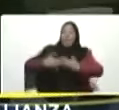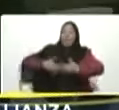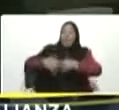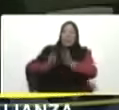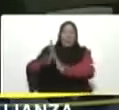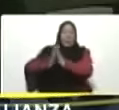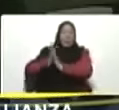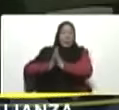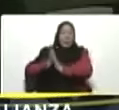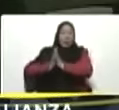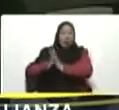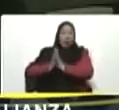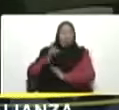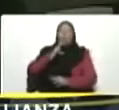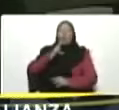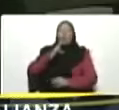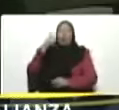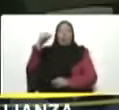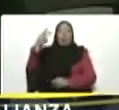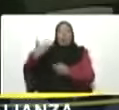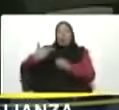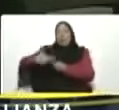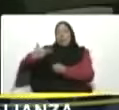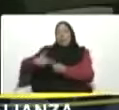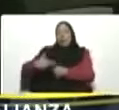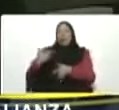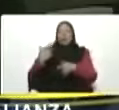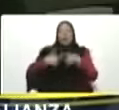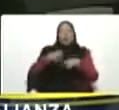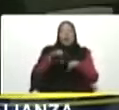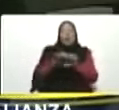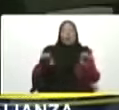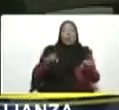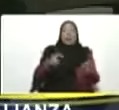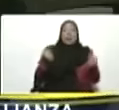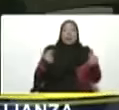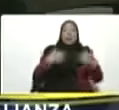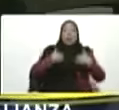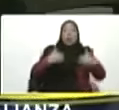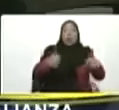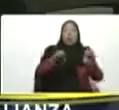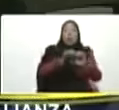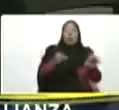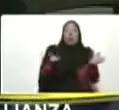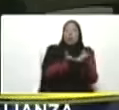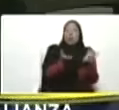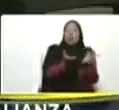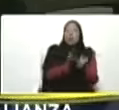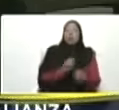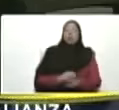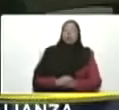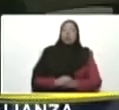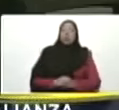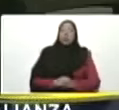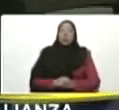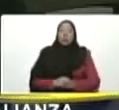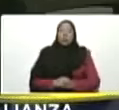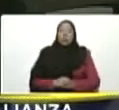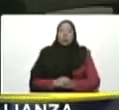y riqueza para invertirla en educación, en salud, en vivienda, en ingresos de los